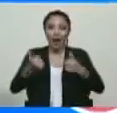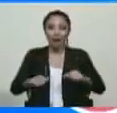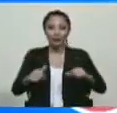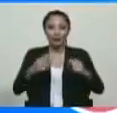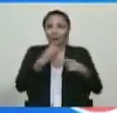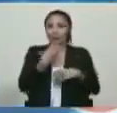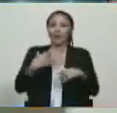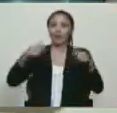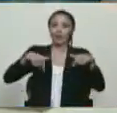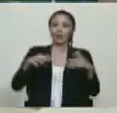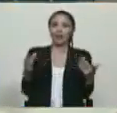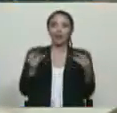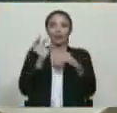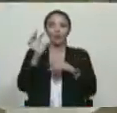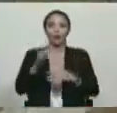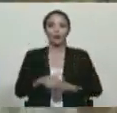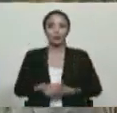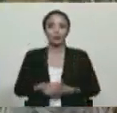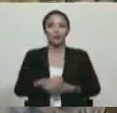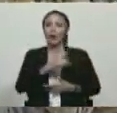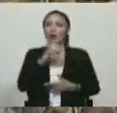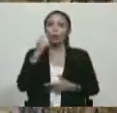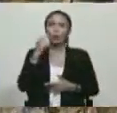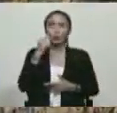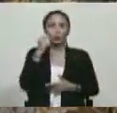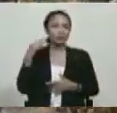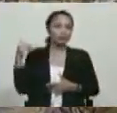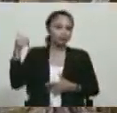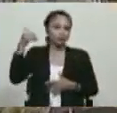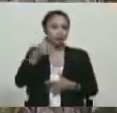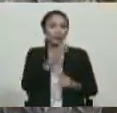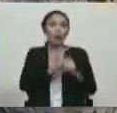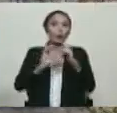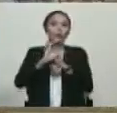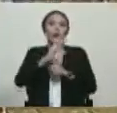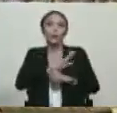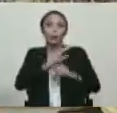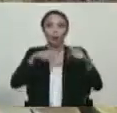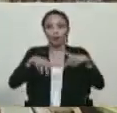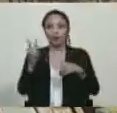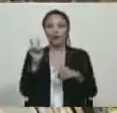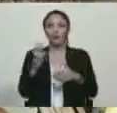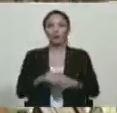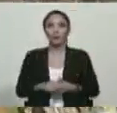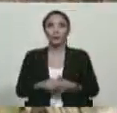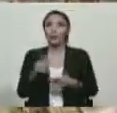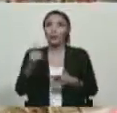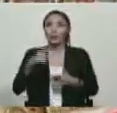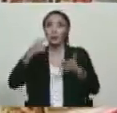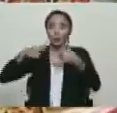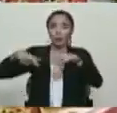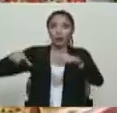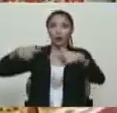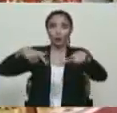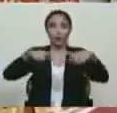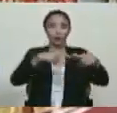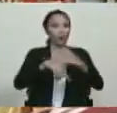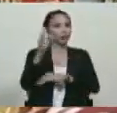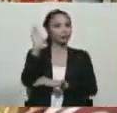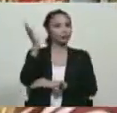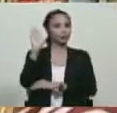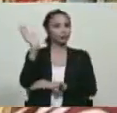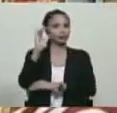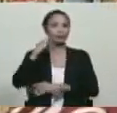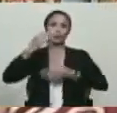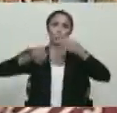hermosa, de nuestro, que nuestro pueblo hace con sus manos, además de que contamos con espacios para seminarios, para